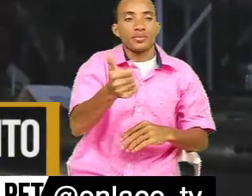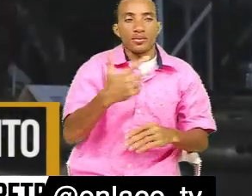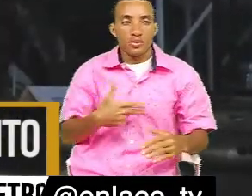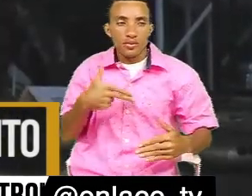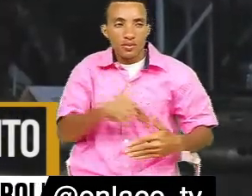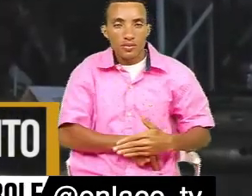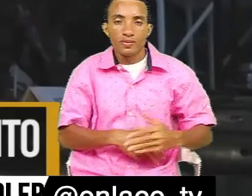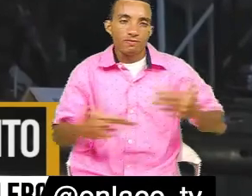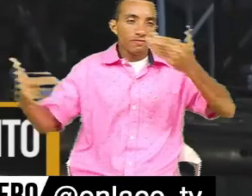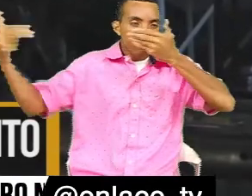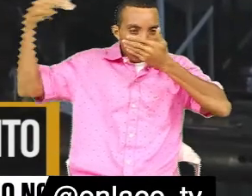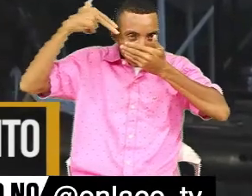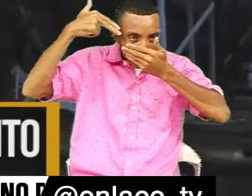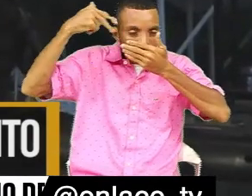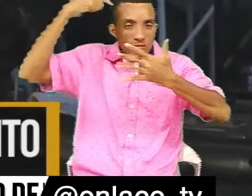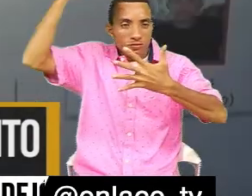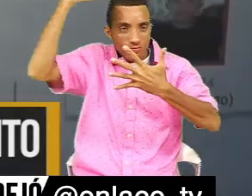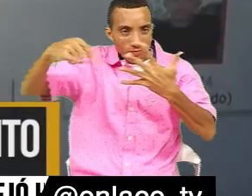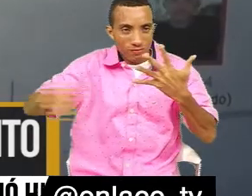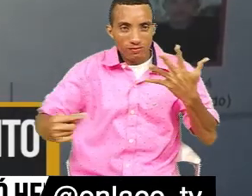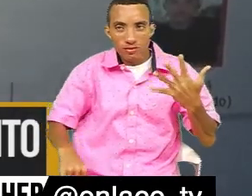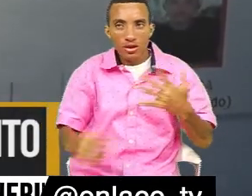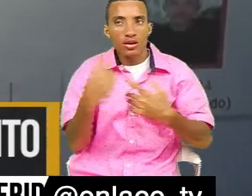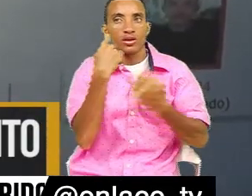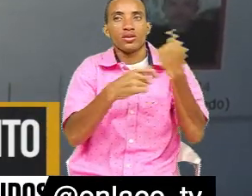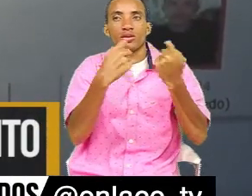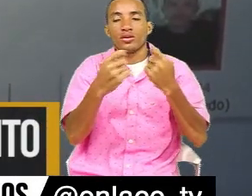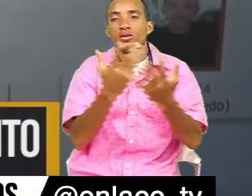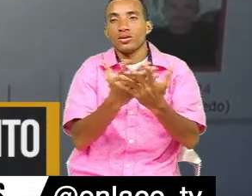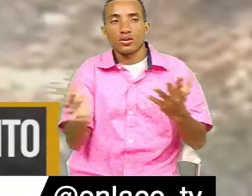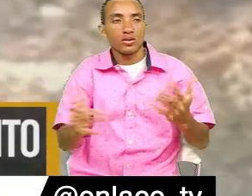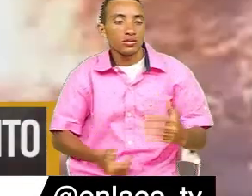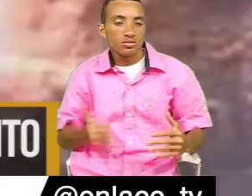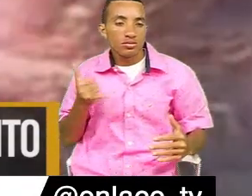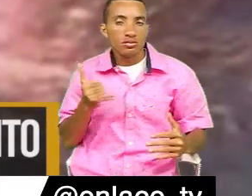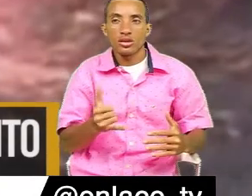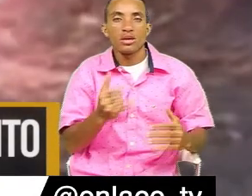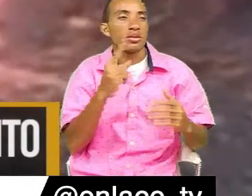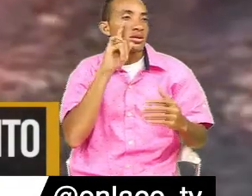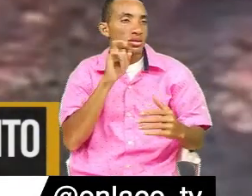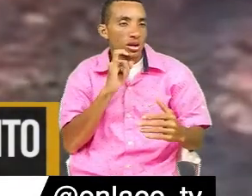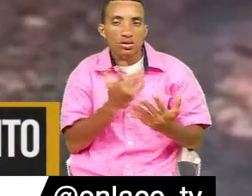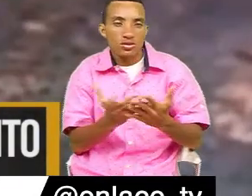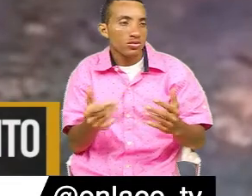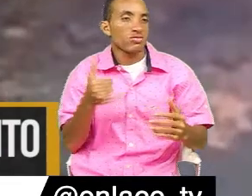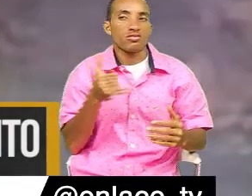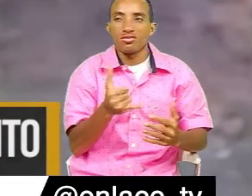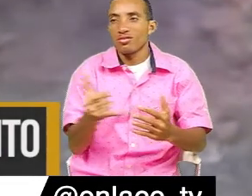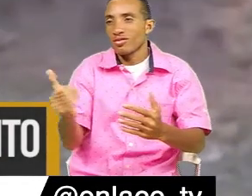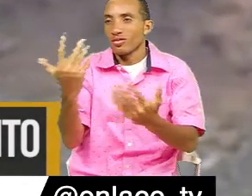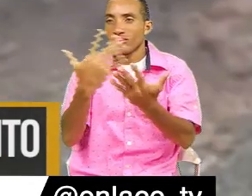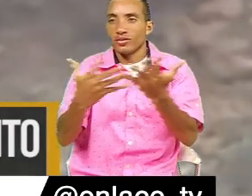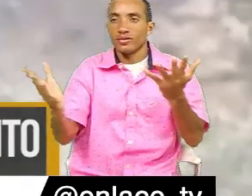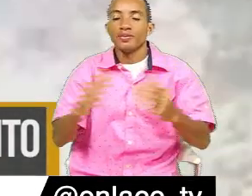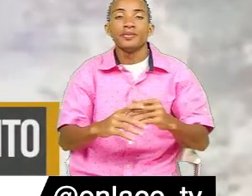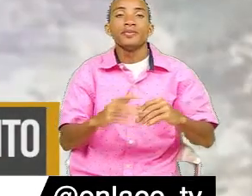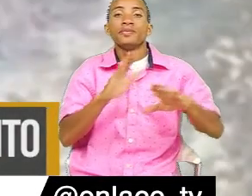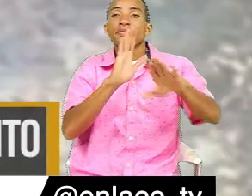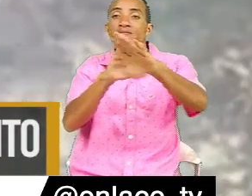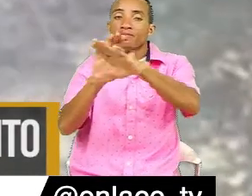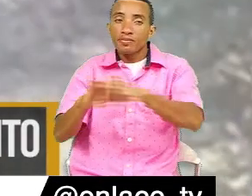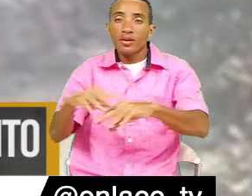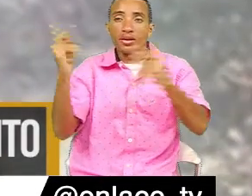secuestro, fabricación y comercialización de estupefacientes y delitos sexuales, entre otros, que le garantiza a las autoridades tranquilidad a la población civil